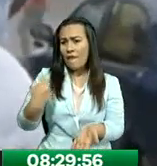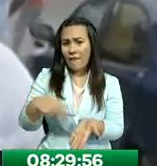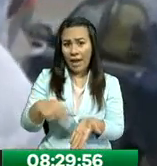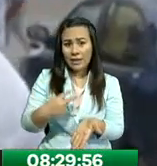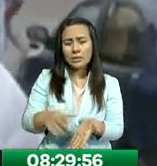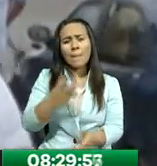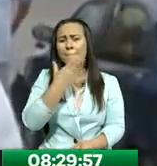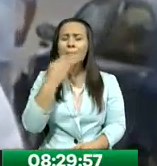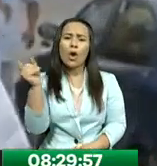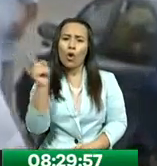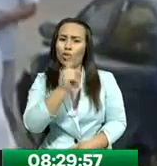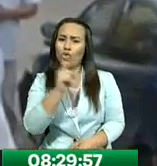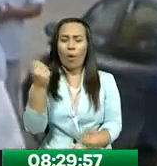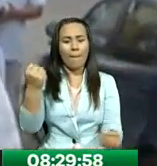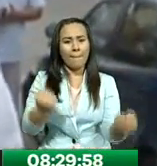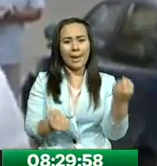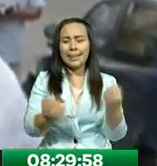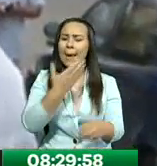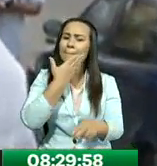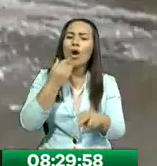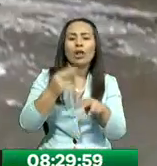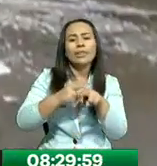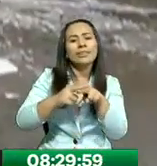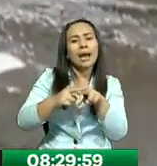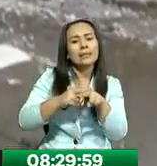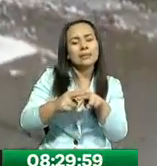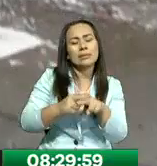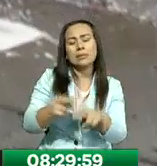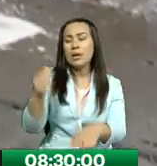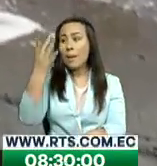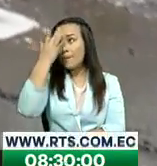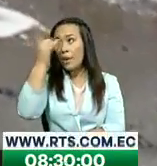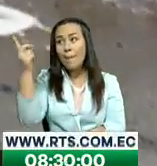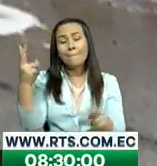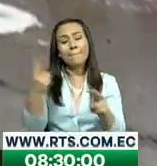golpeó muy fuerte, con los dientes afuera y todas estas cosas. Informó Charlie Pizarro.